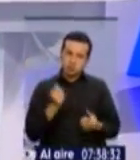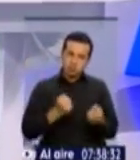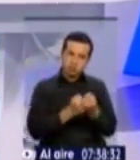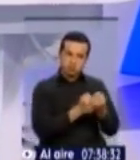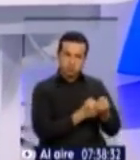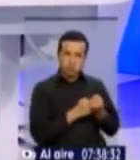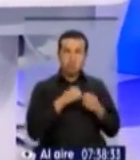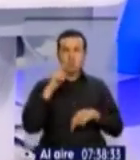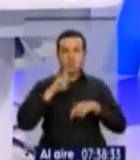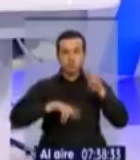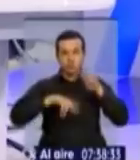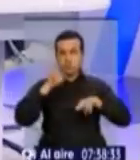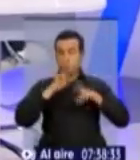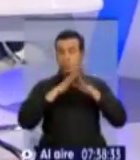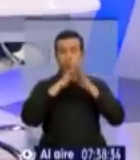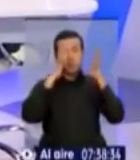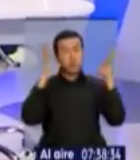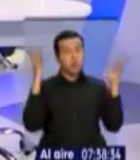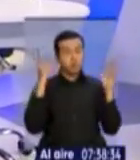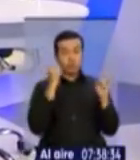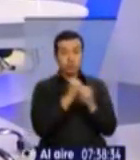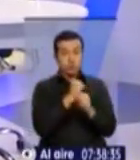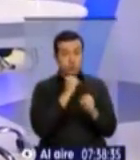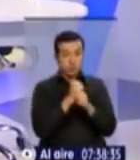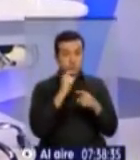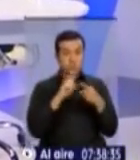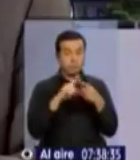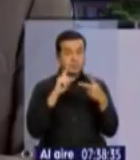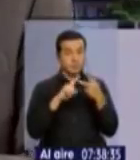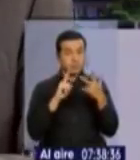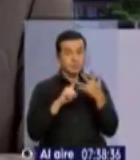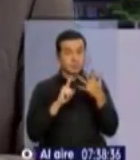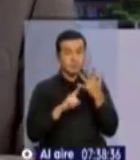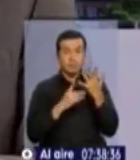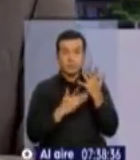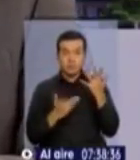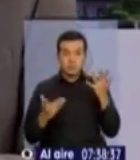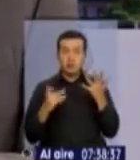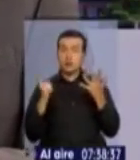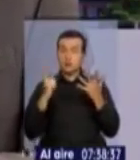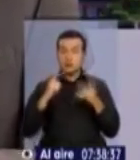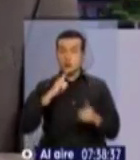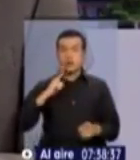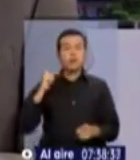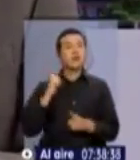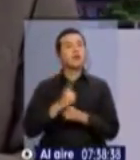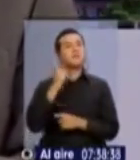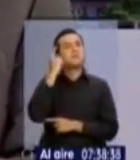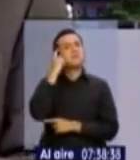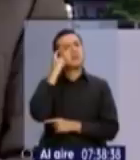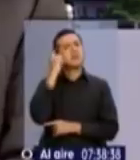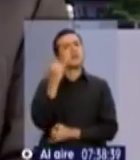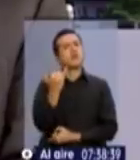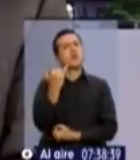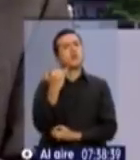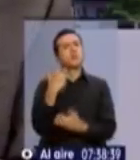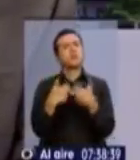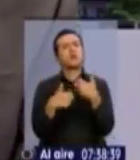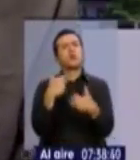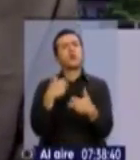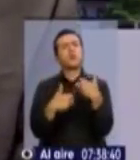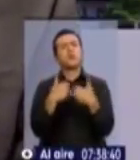que es alto generador de empleo es de alguna otra manera un paquete que tienes que hacer yo creo que aquí hay una hay un problema político también